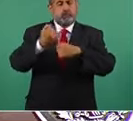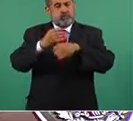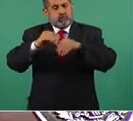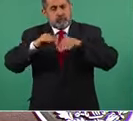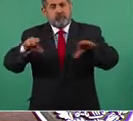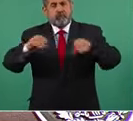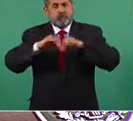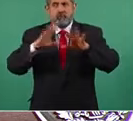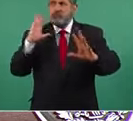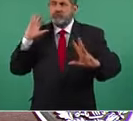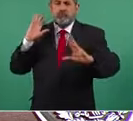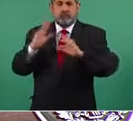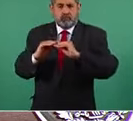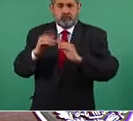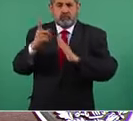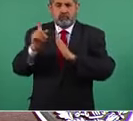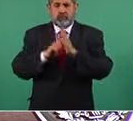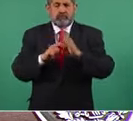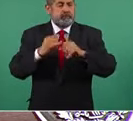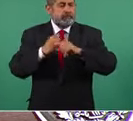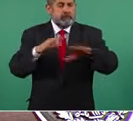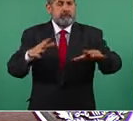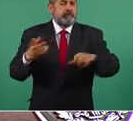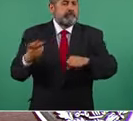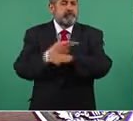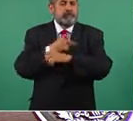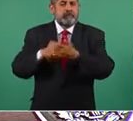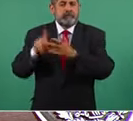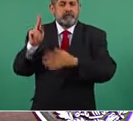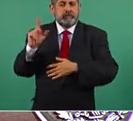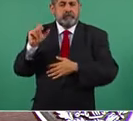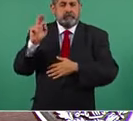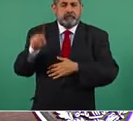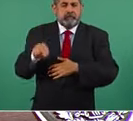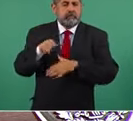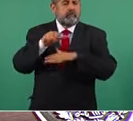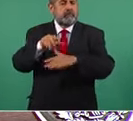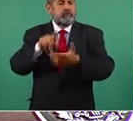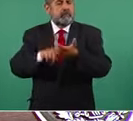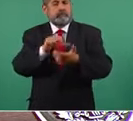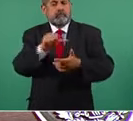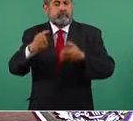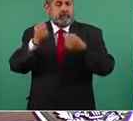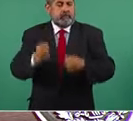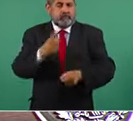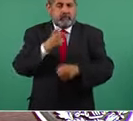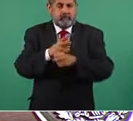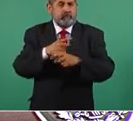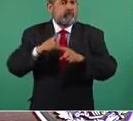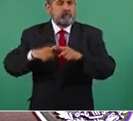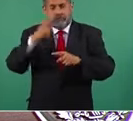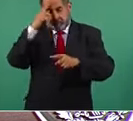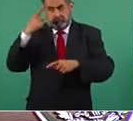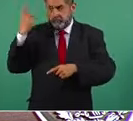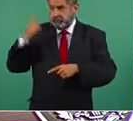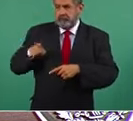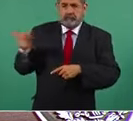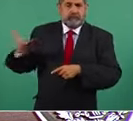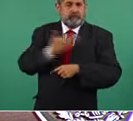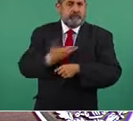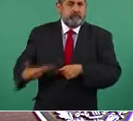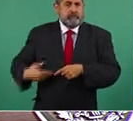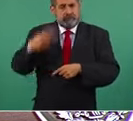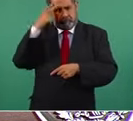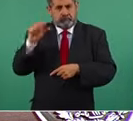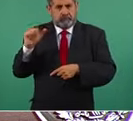mensual sobre los resultados de la Estrategia Nacional de Seguridad instruida por el presidente de México, Andrés Manuel